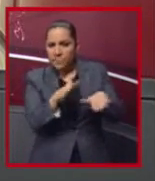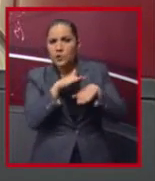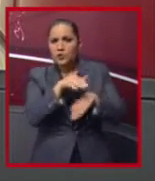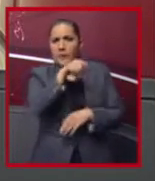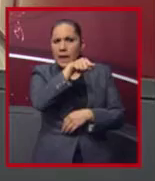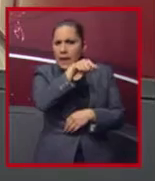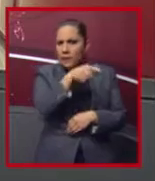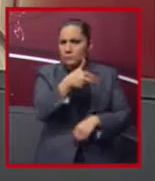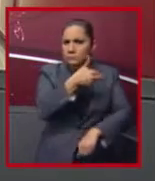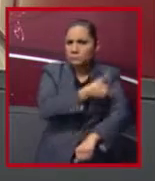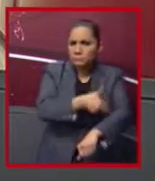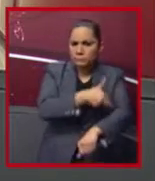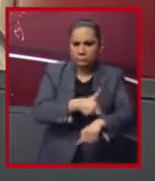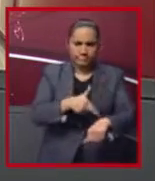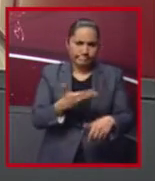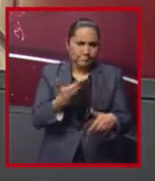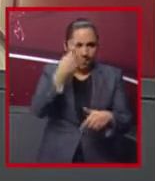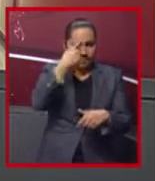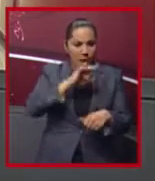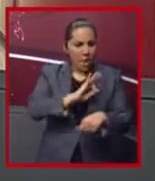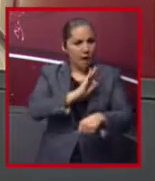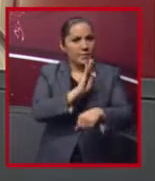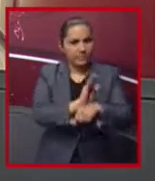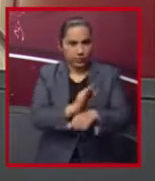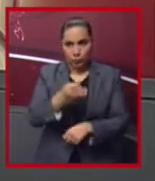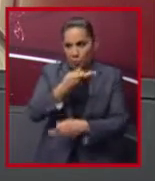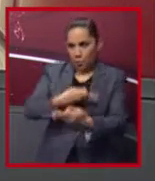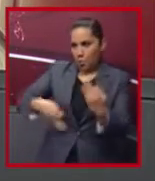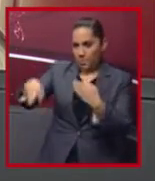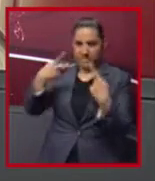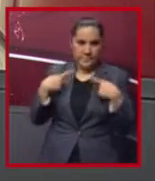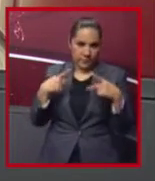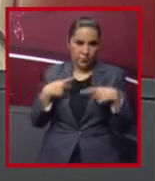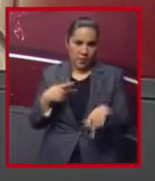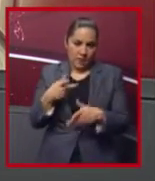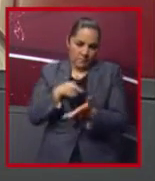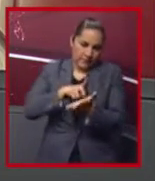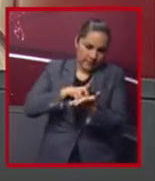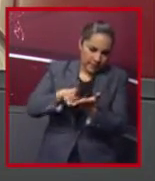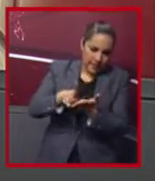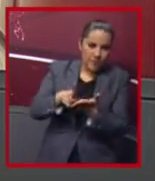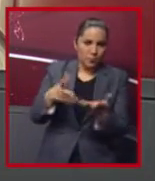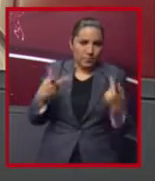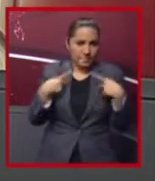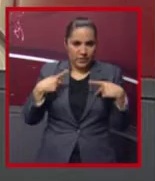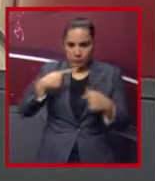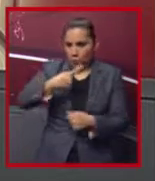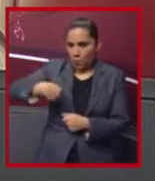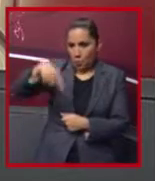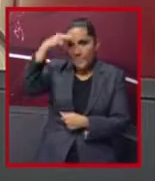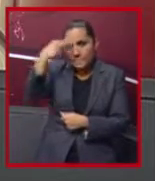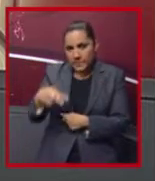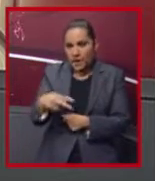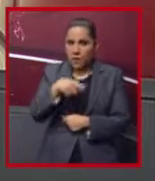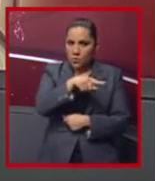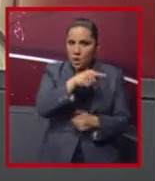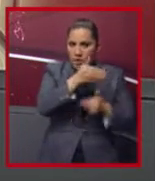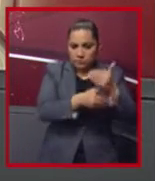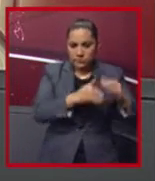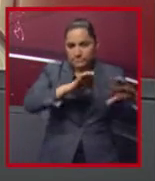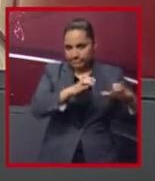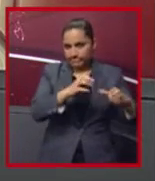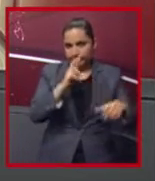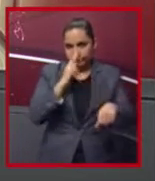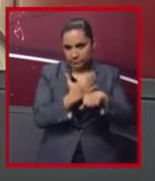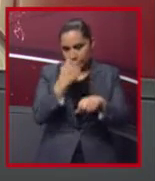las garantías que tenemos todas las personas como seres humanos y por supuesto los derechos que tenemos como ciudadanas y ciudadanos mexicanos. En otros